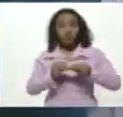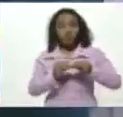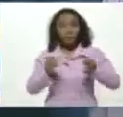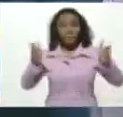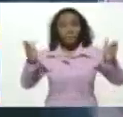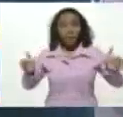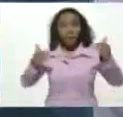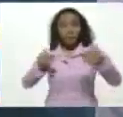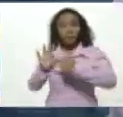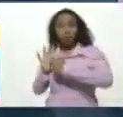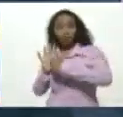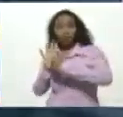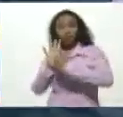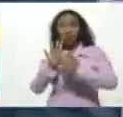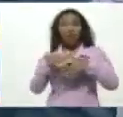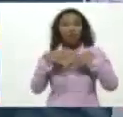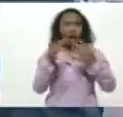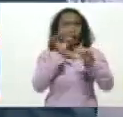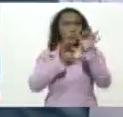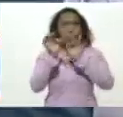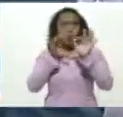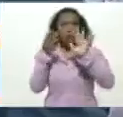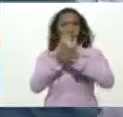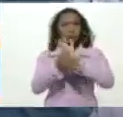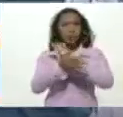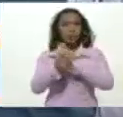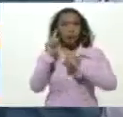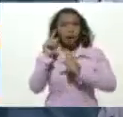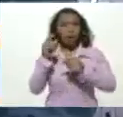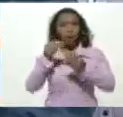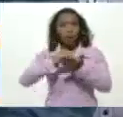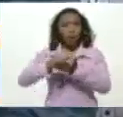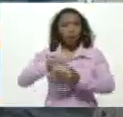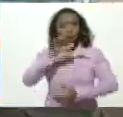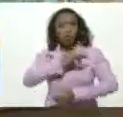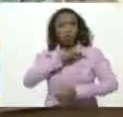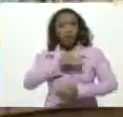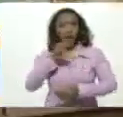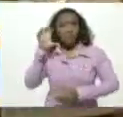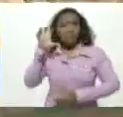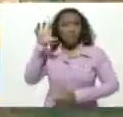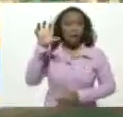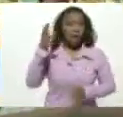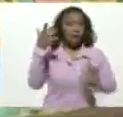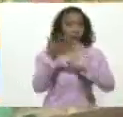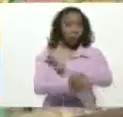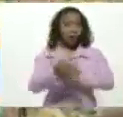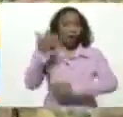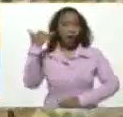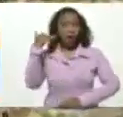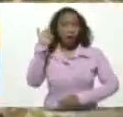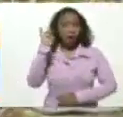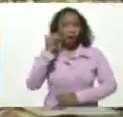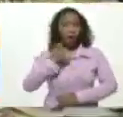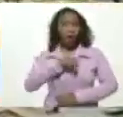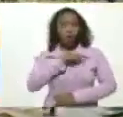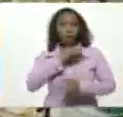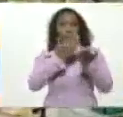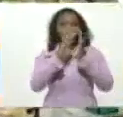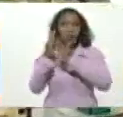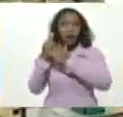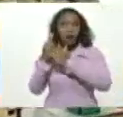maqueta. ¿Qué me explicas tú? Mire, la cartografía social consta de nuestra comuna